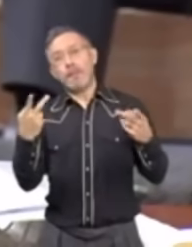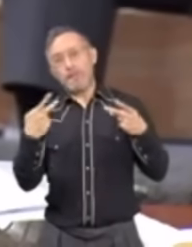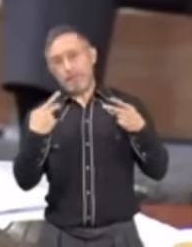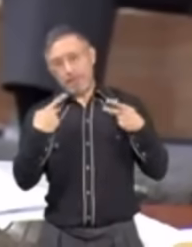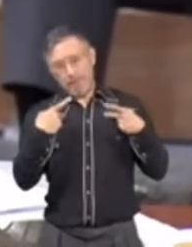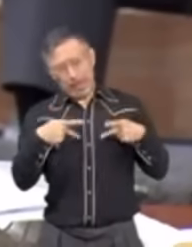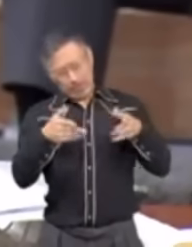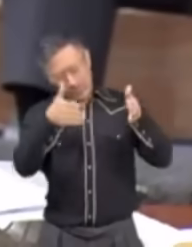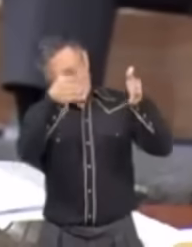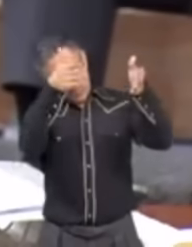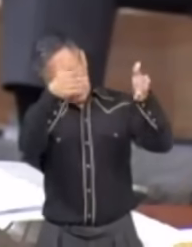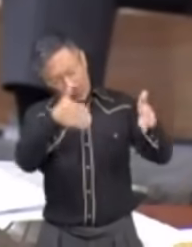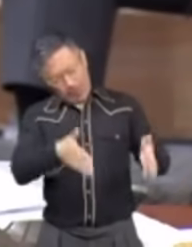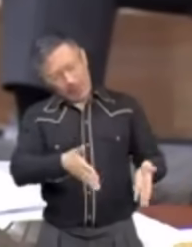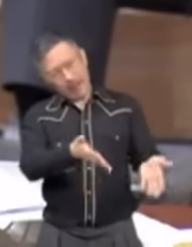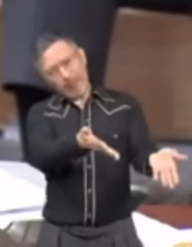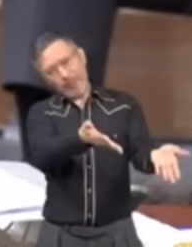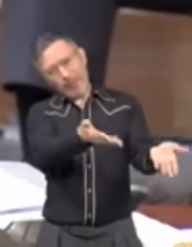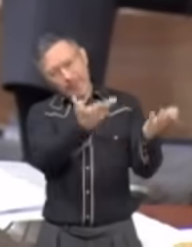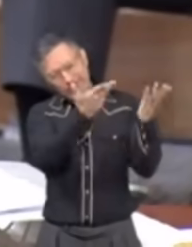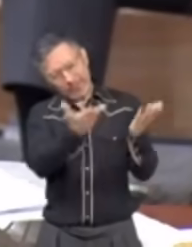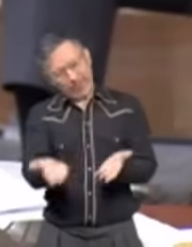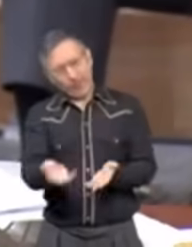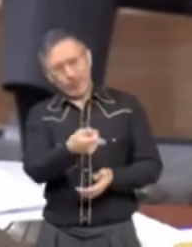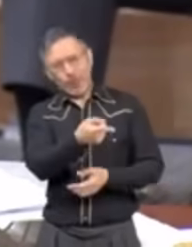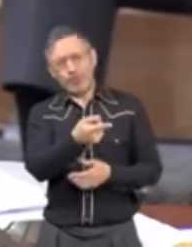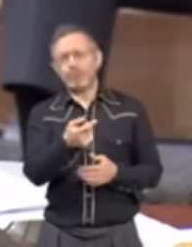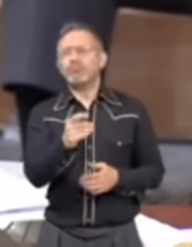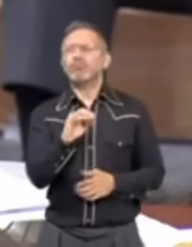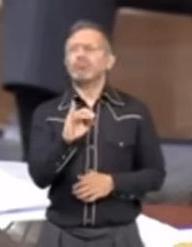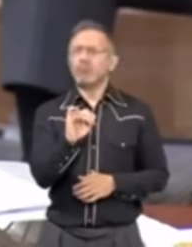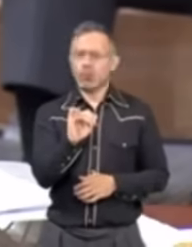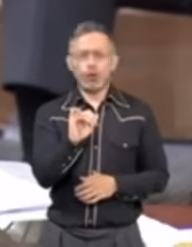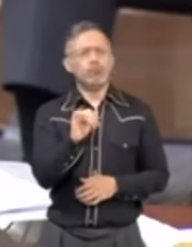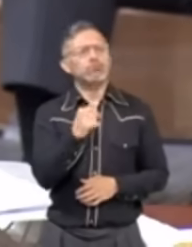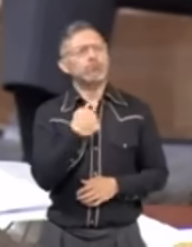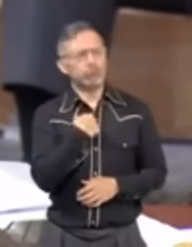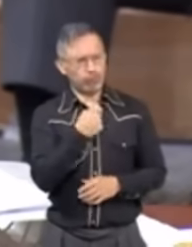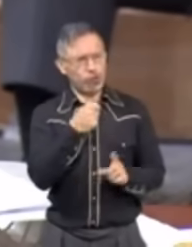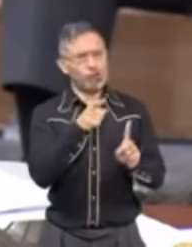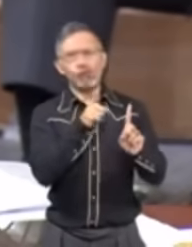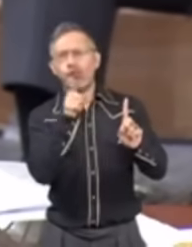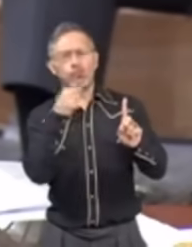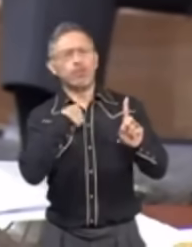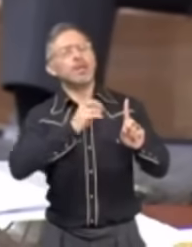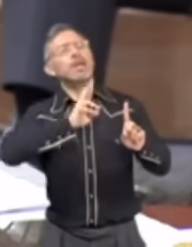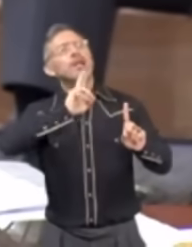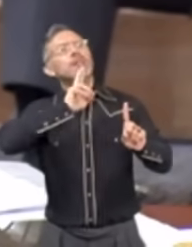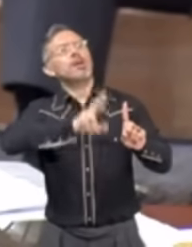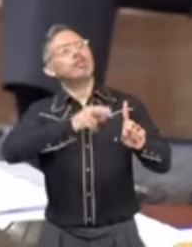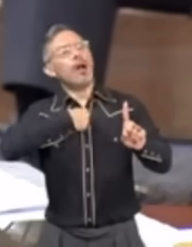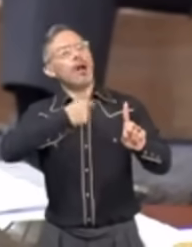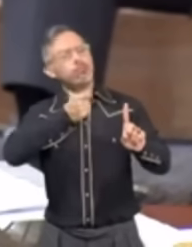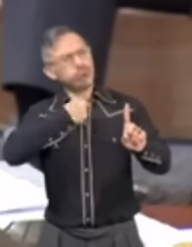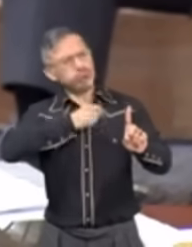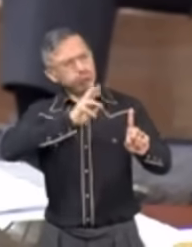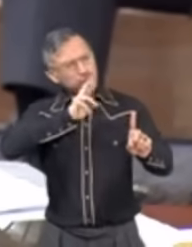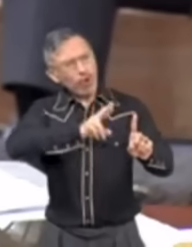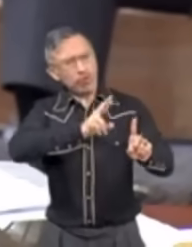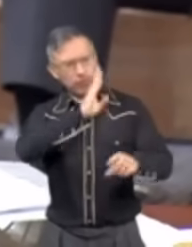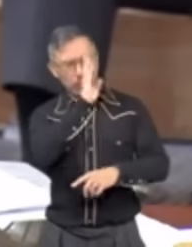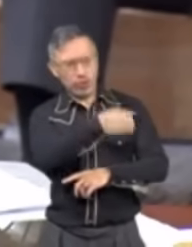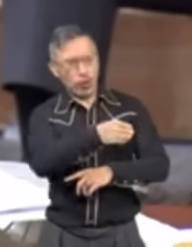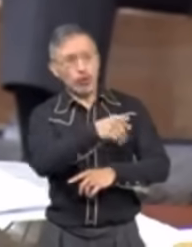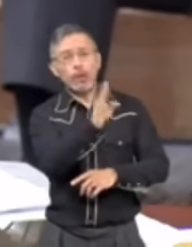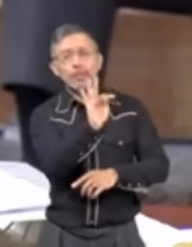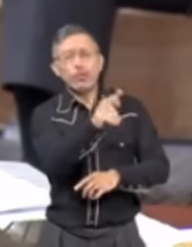personaje, va a tener puntual respuesta, señor, cada vez que quiera venir aquí a mentir,